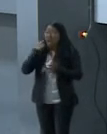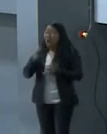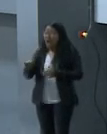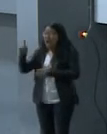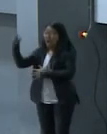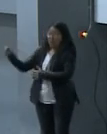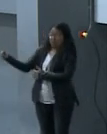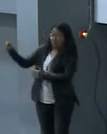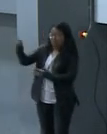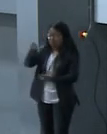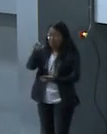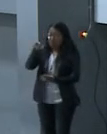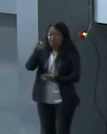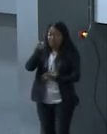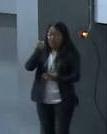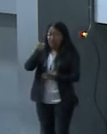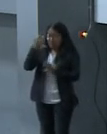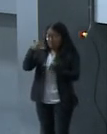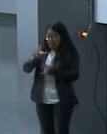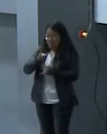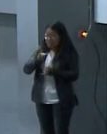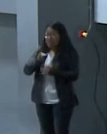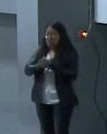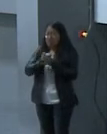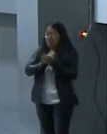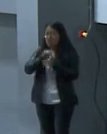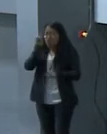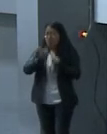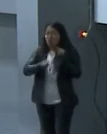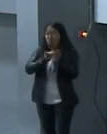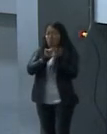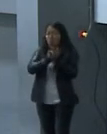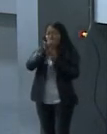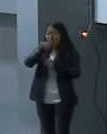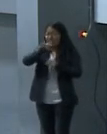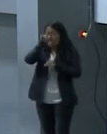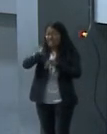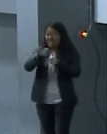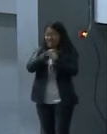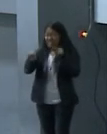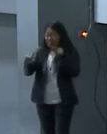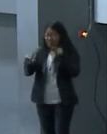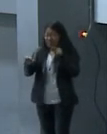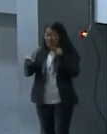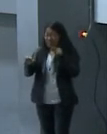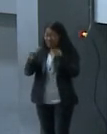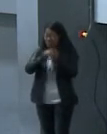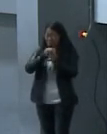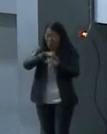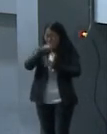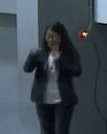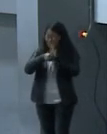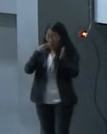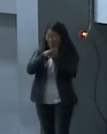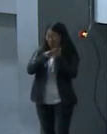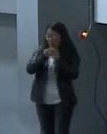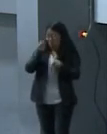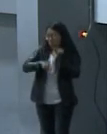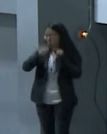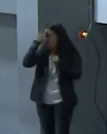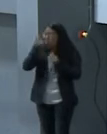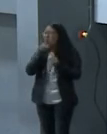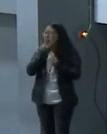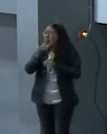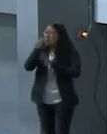entra ni siquiera alcanza para cubrir la ampliación de 6 semanas. Es esa parte la que queremos resaltar, porque con ese argumento luego